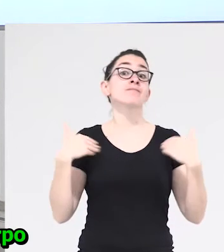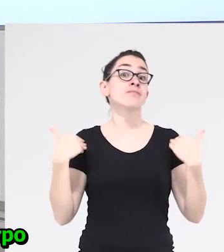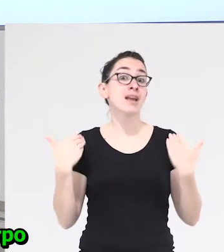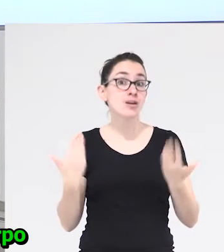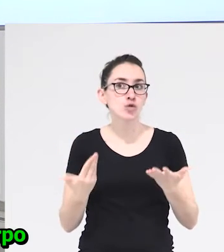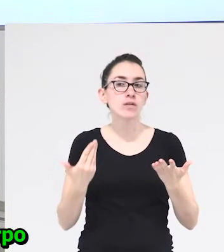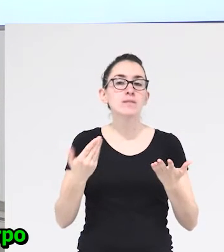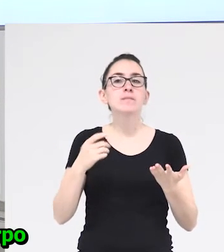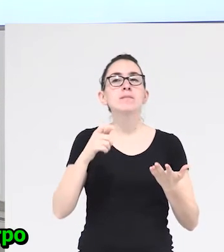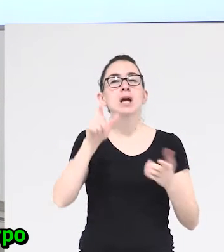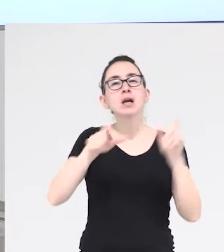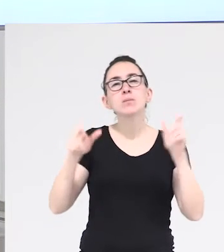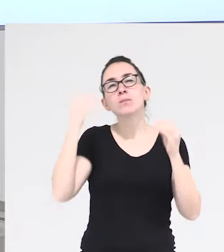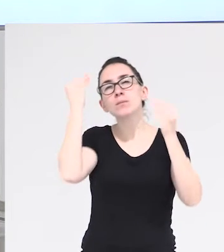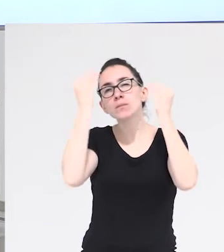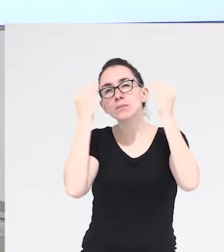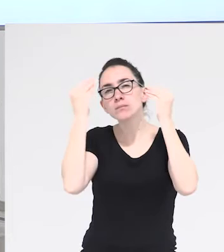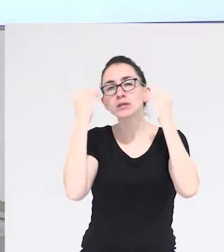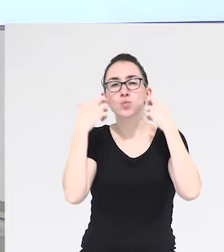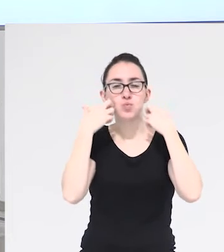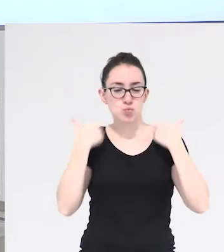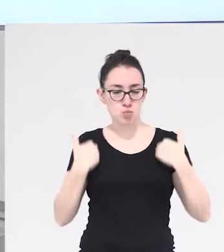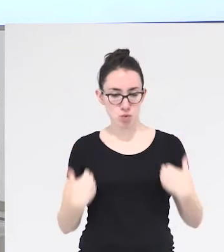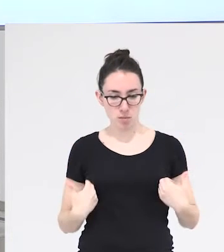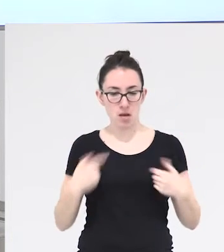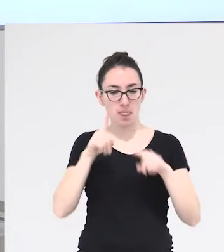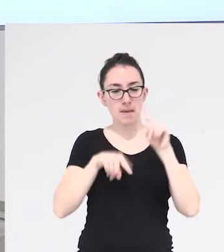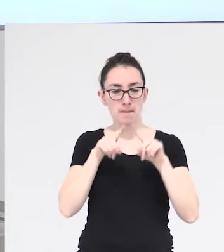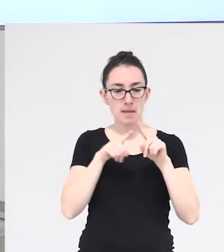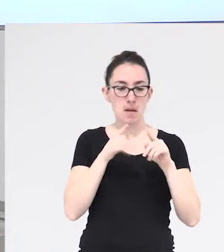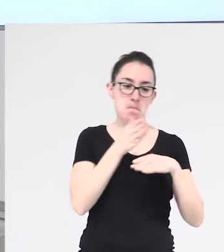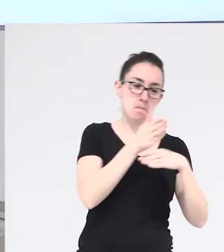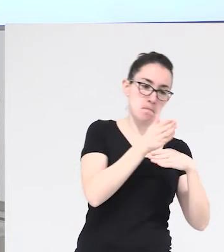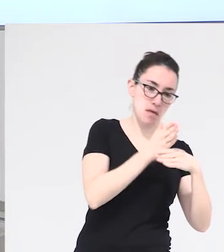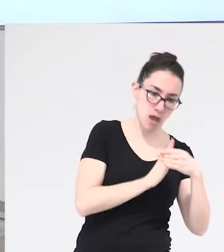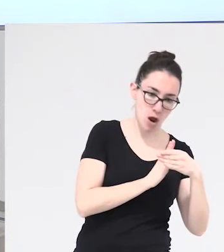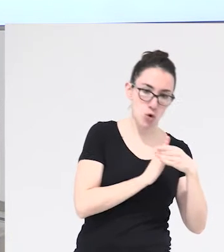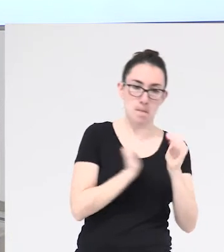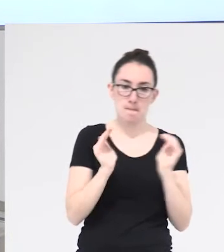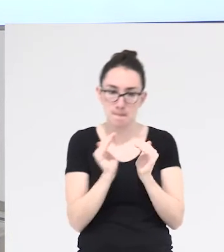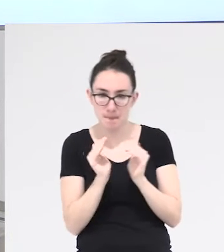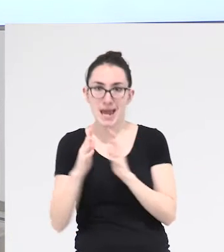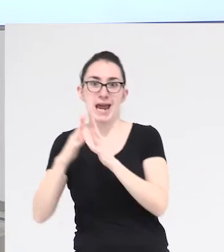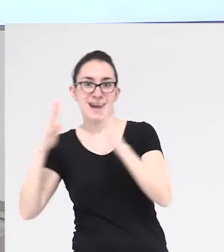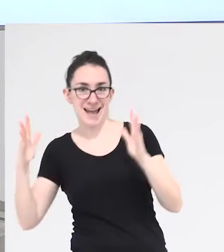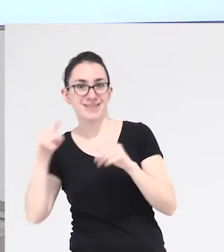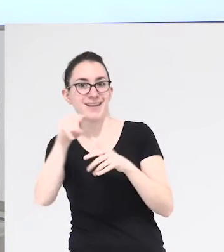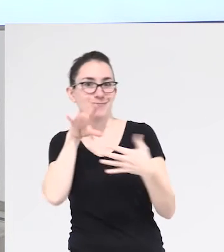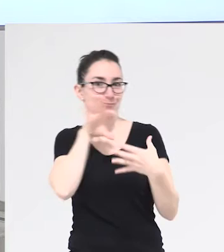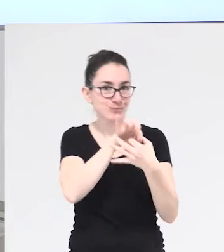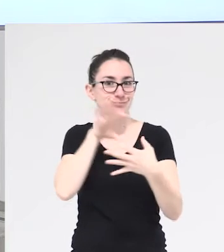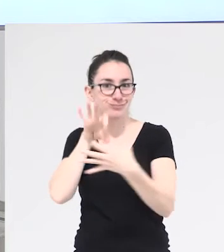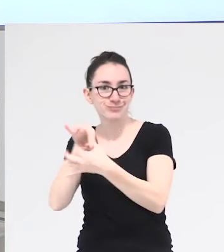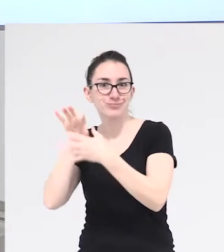se piensa también el cuerpo desde este lugar del pequeño, mediano y grande, ¿no? De estas medidas